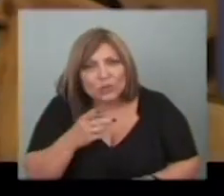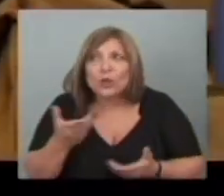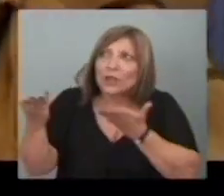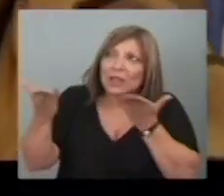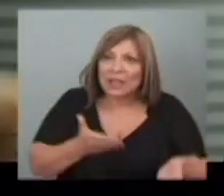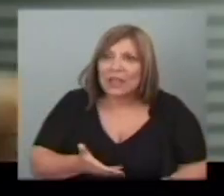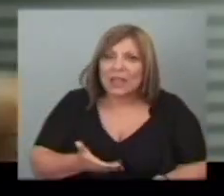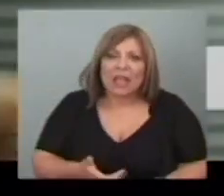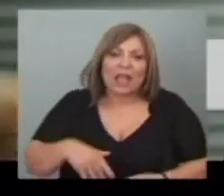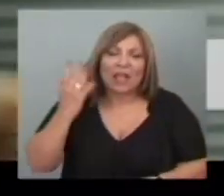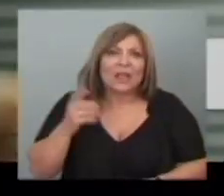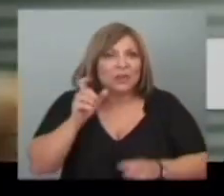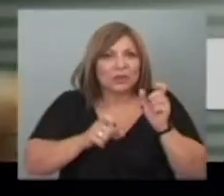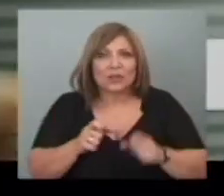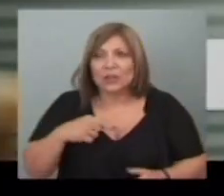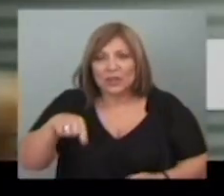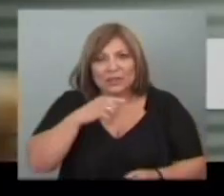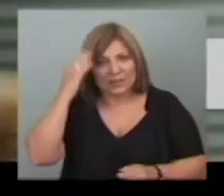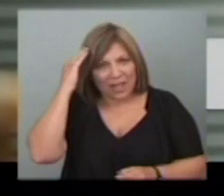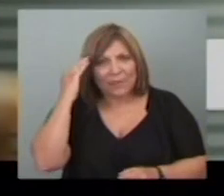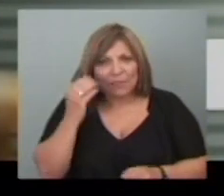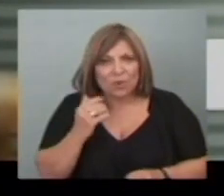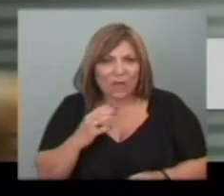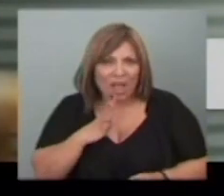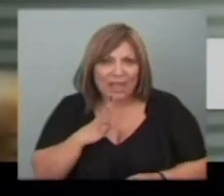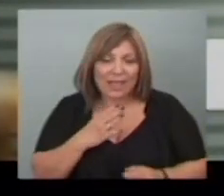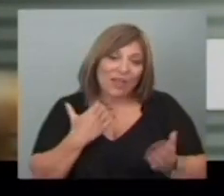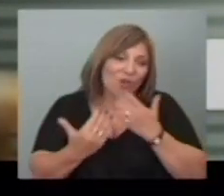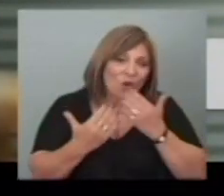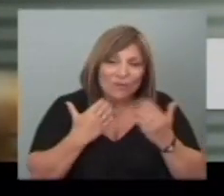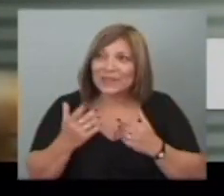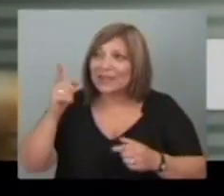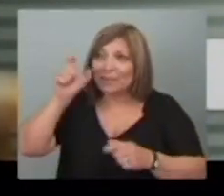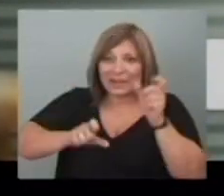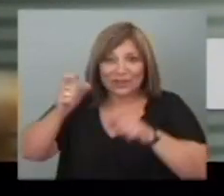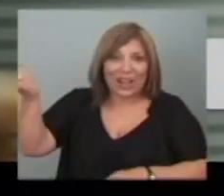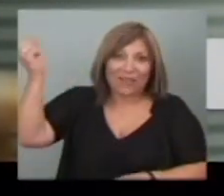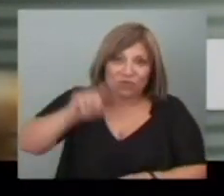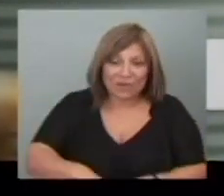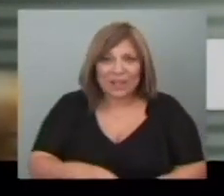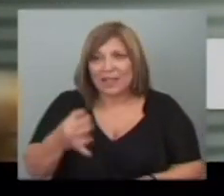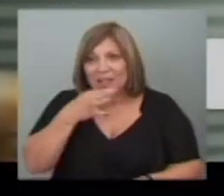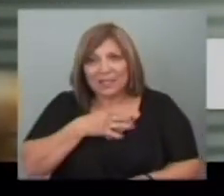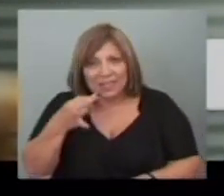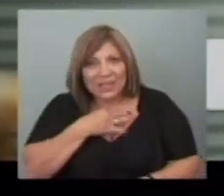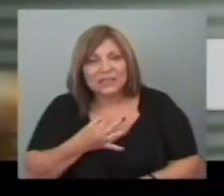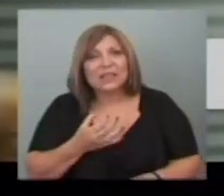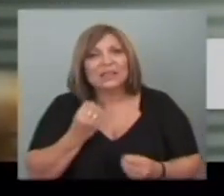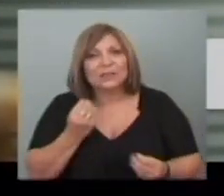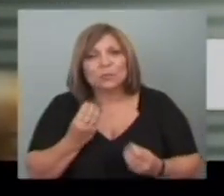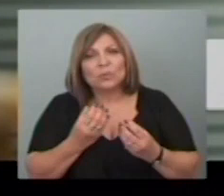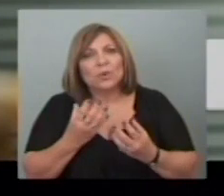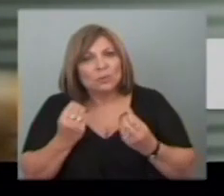esos compatriotas? Particularmente lo sabemos también de conversar con retornados y que los retornados nos brinden testimonio de que